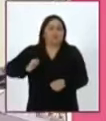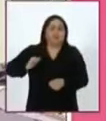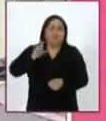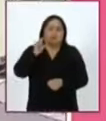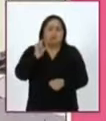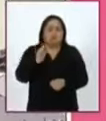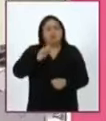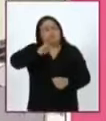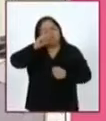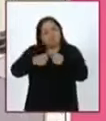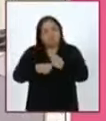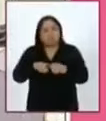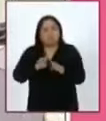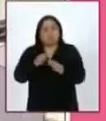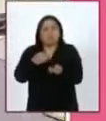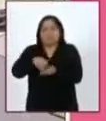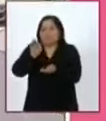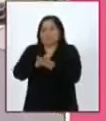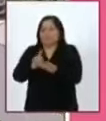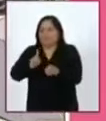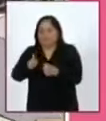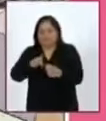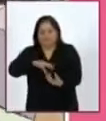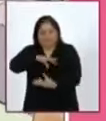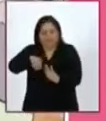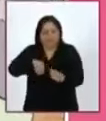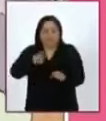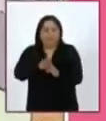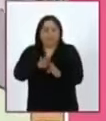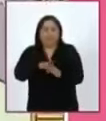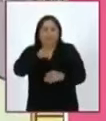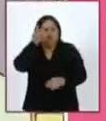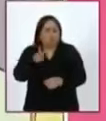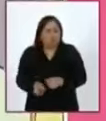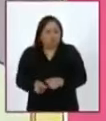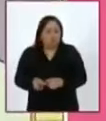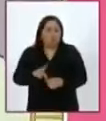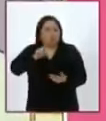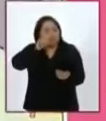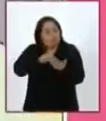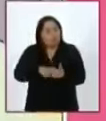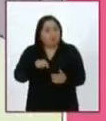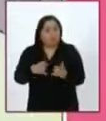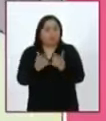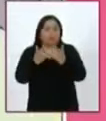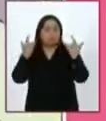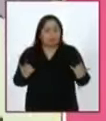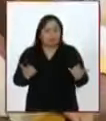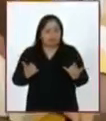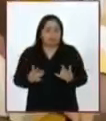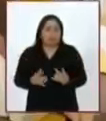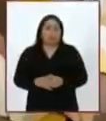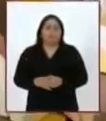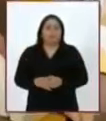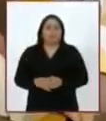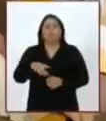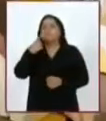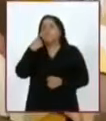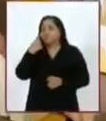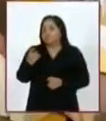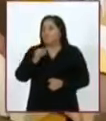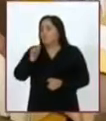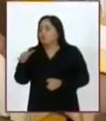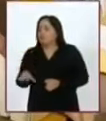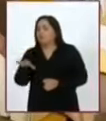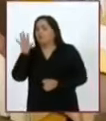a través de superhéroes, quienes aparecen como reales dentro de la historia. Mira, encontré